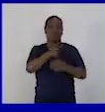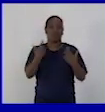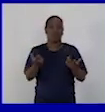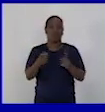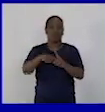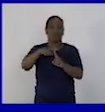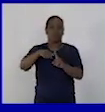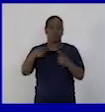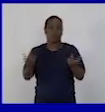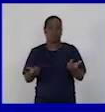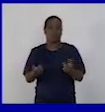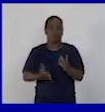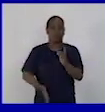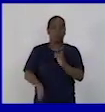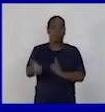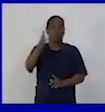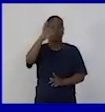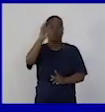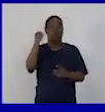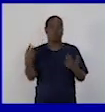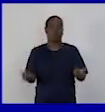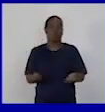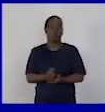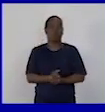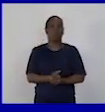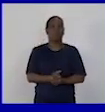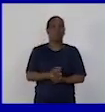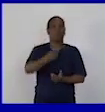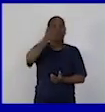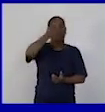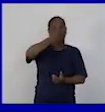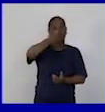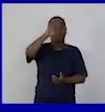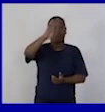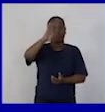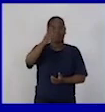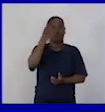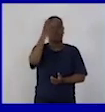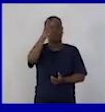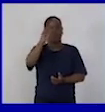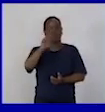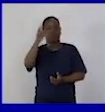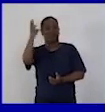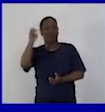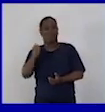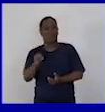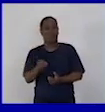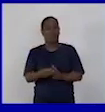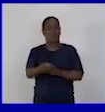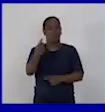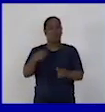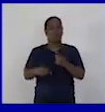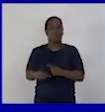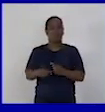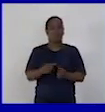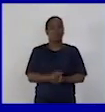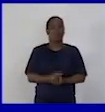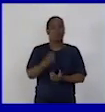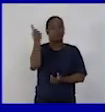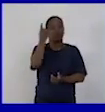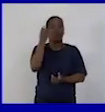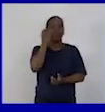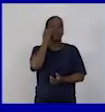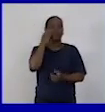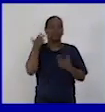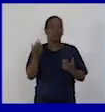zinc en uno se encuentra en polvo, en dos reacciones se encuentra en polvo y en una se encuentra en granalla. Y la temperatura en este caso